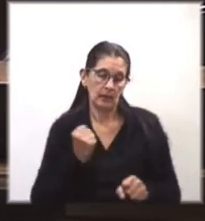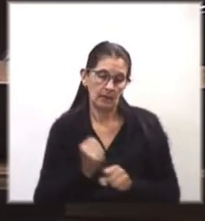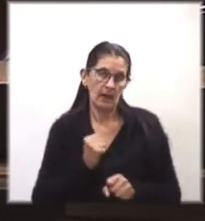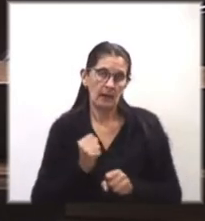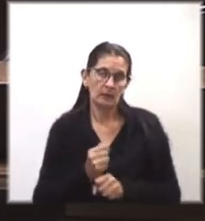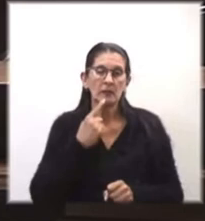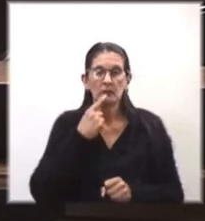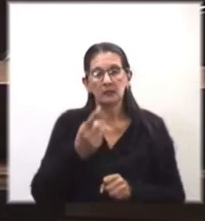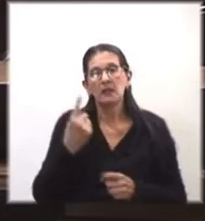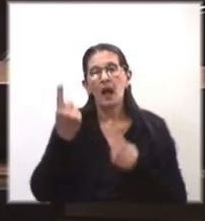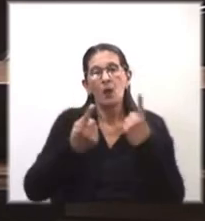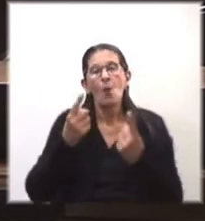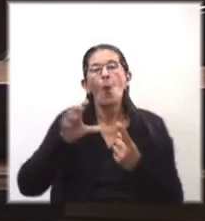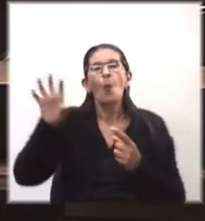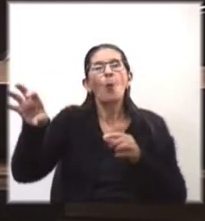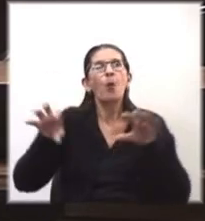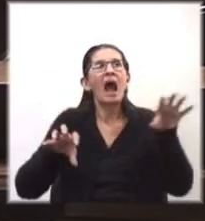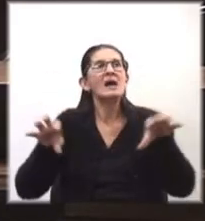par de lugares